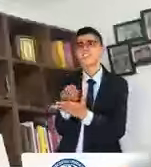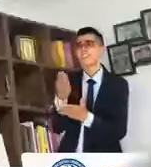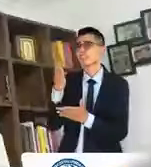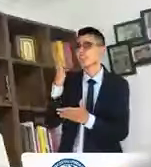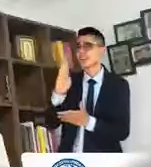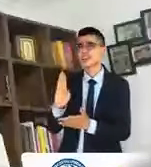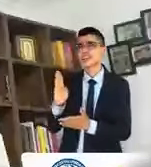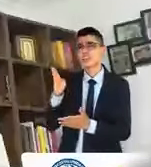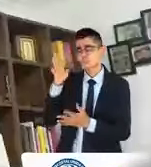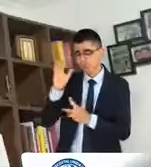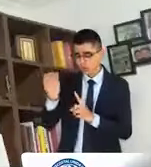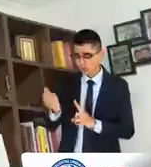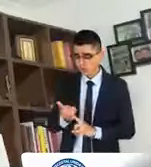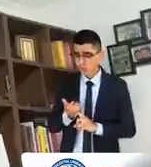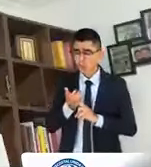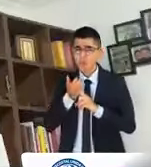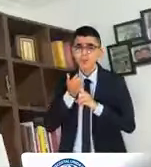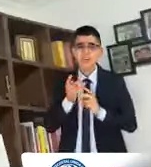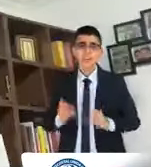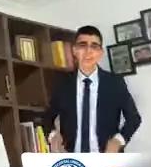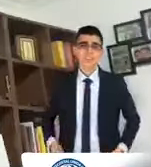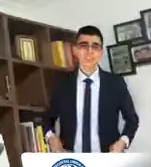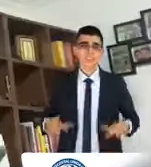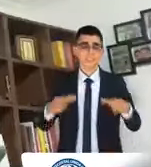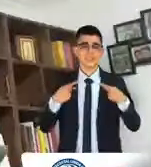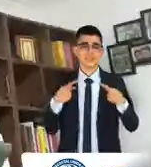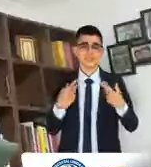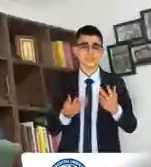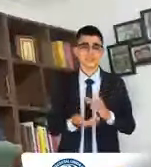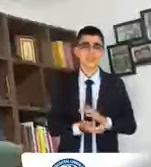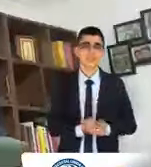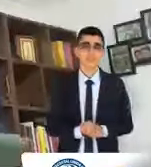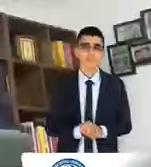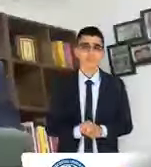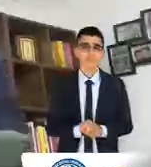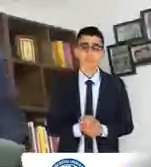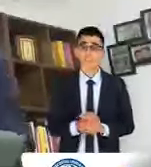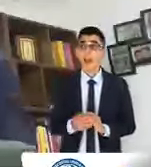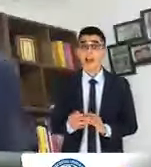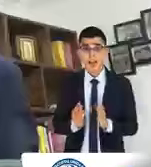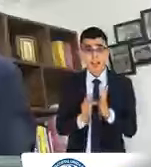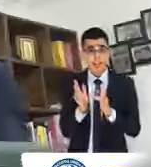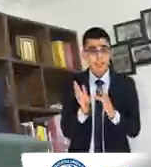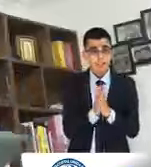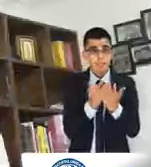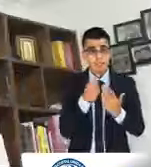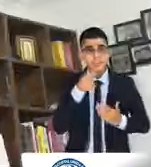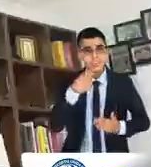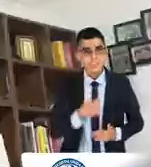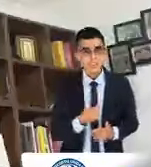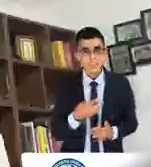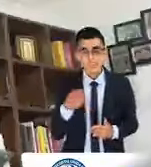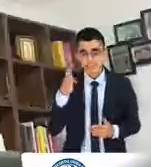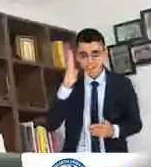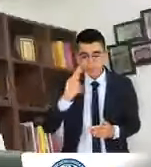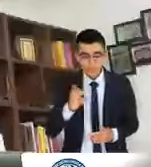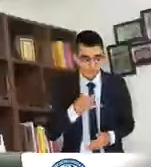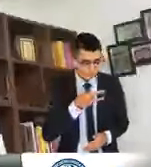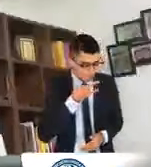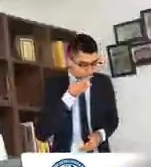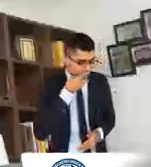todo. Y dice la palabra de Dios que Dios percibió olor grato desde la tierra. Y